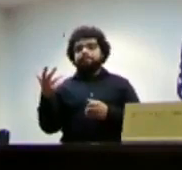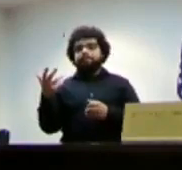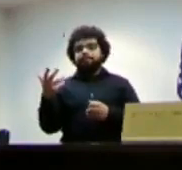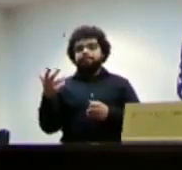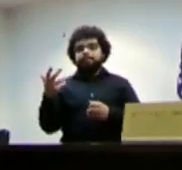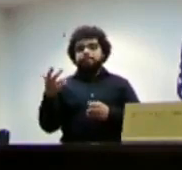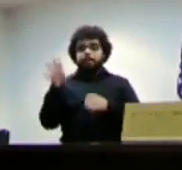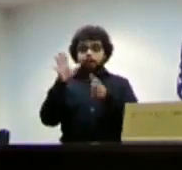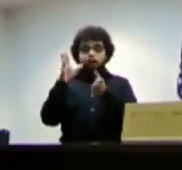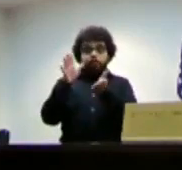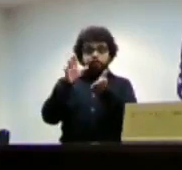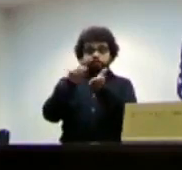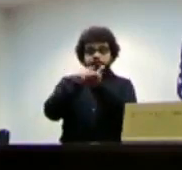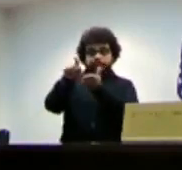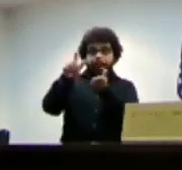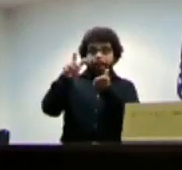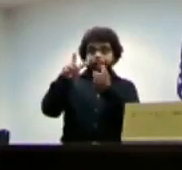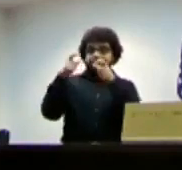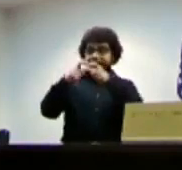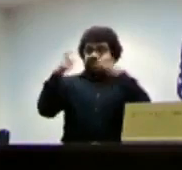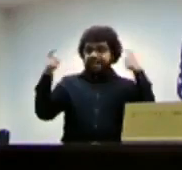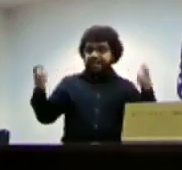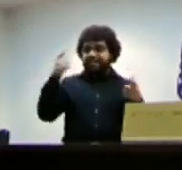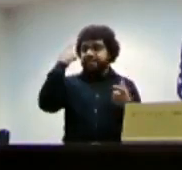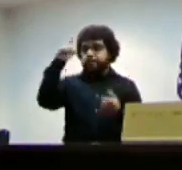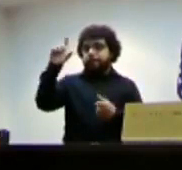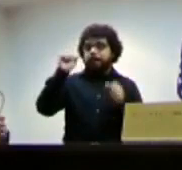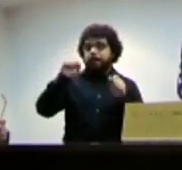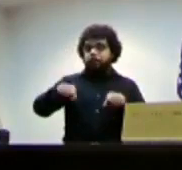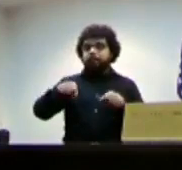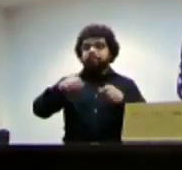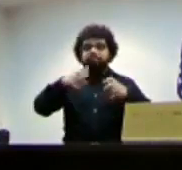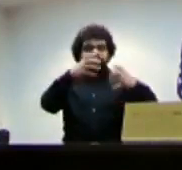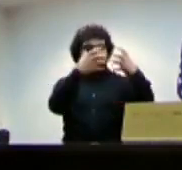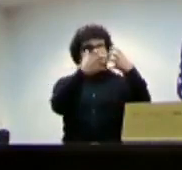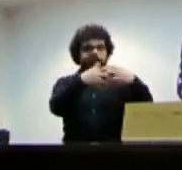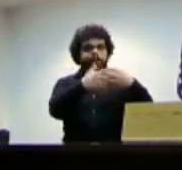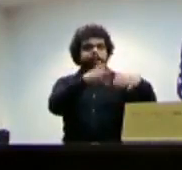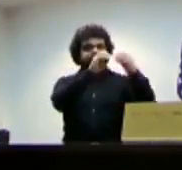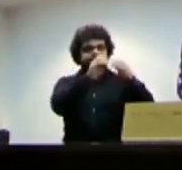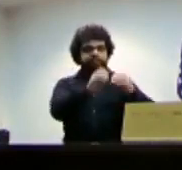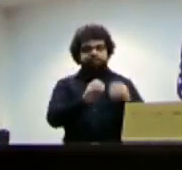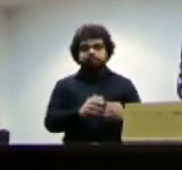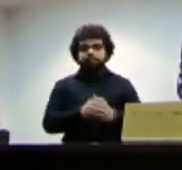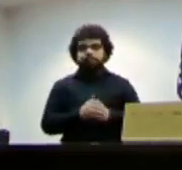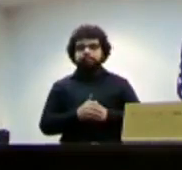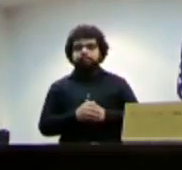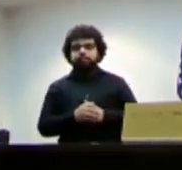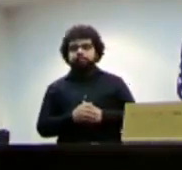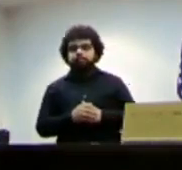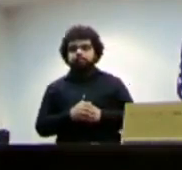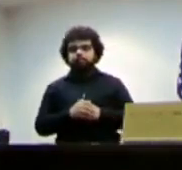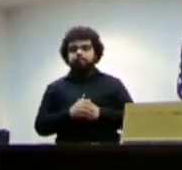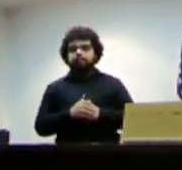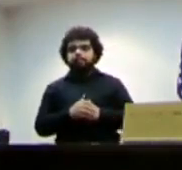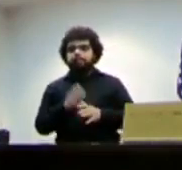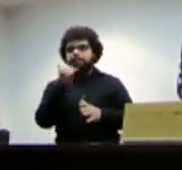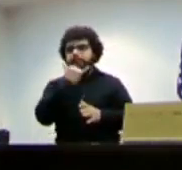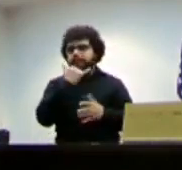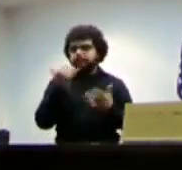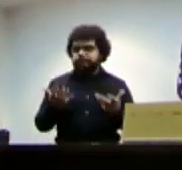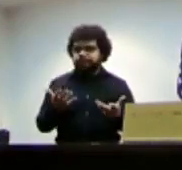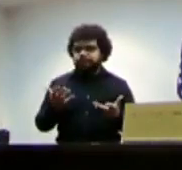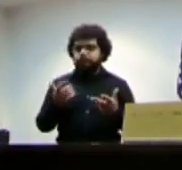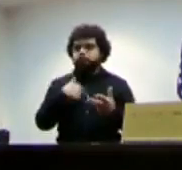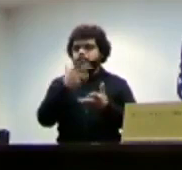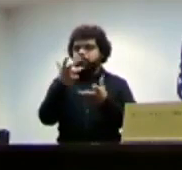grande para que esas máquinas funcionaran perfectamente bien. La hoy la realidad es otra, no es la verdad. Pero entonces, lo que